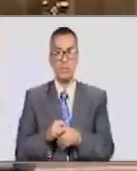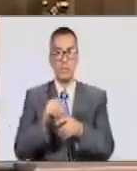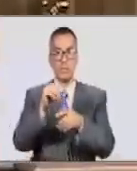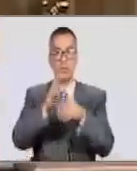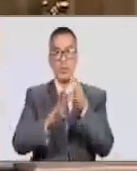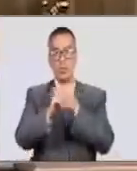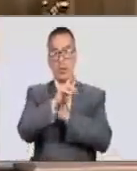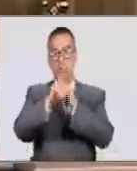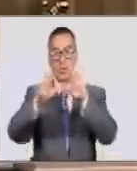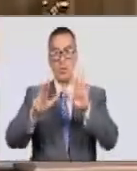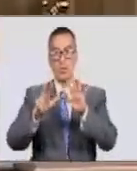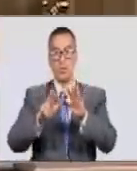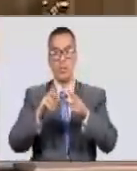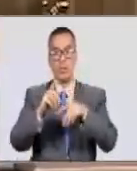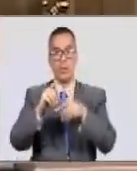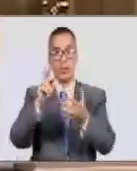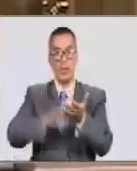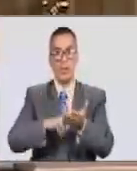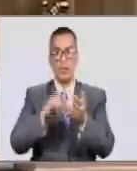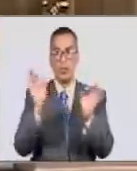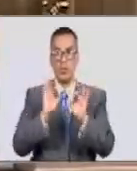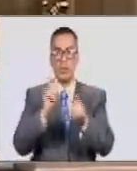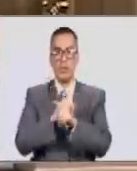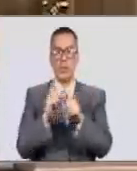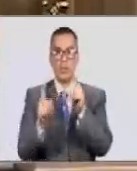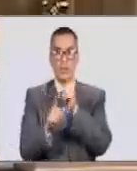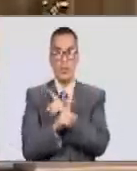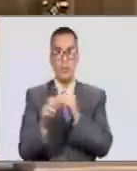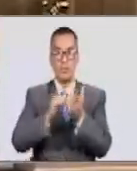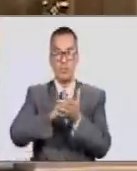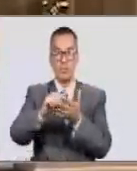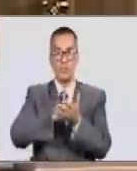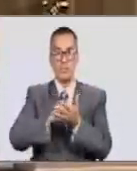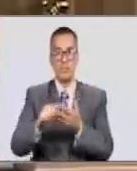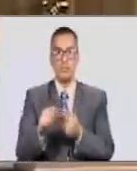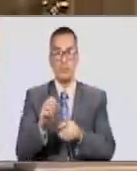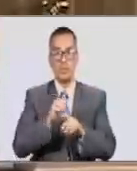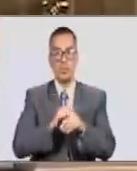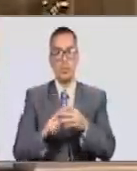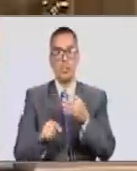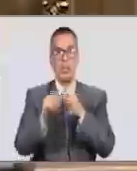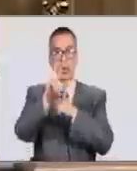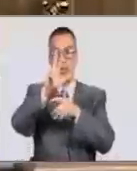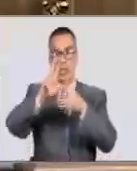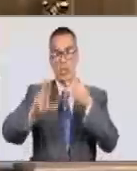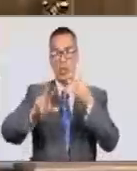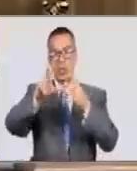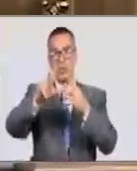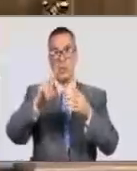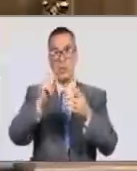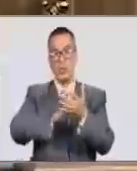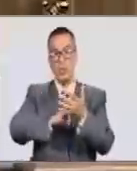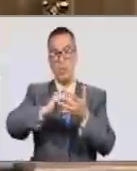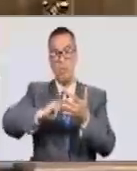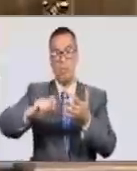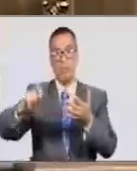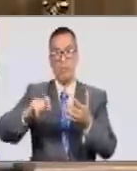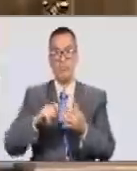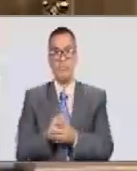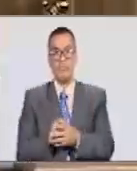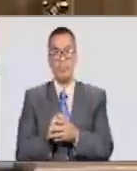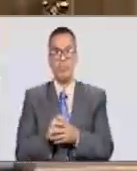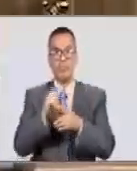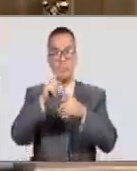Cuadragésimo octavo. Se propone aprobar sin modificación el capítulo tercero, el cual queda redactado en